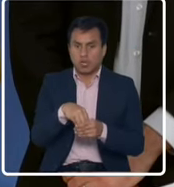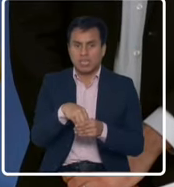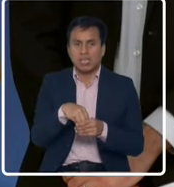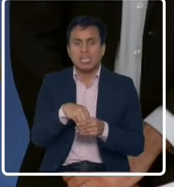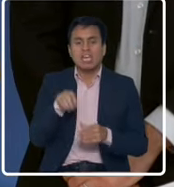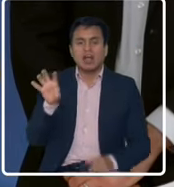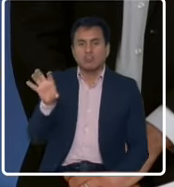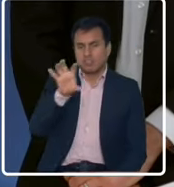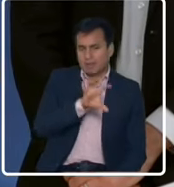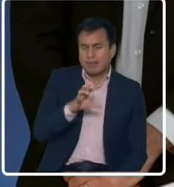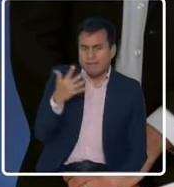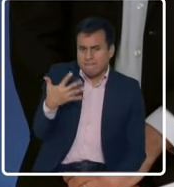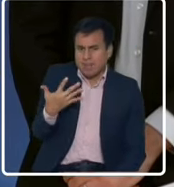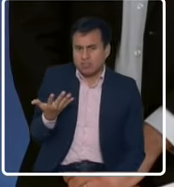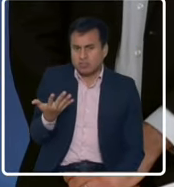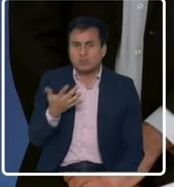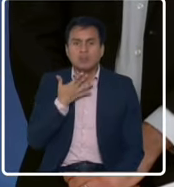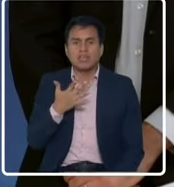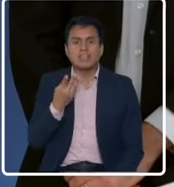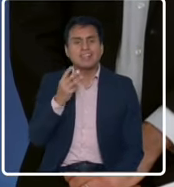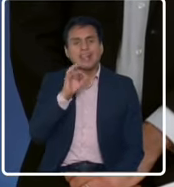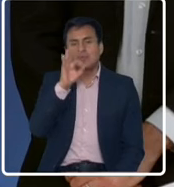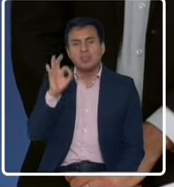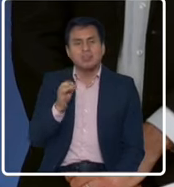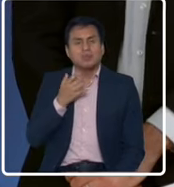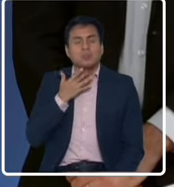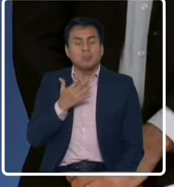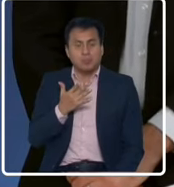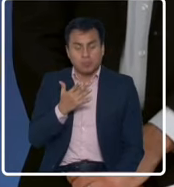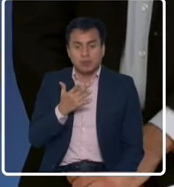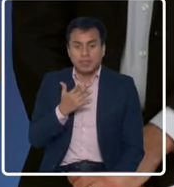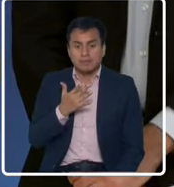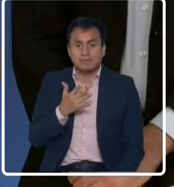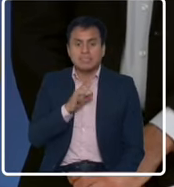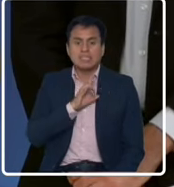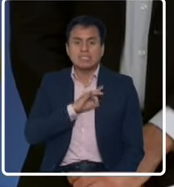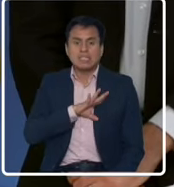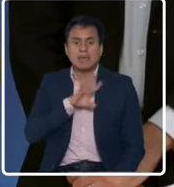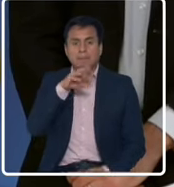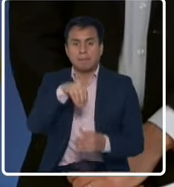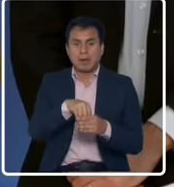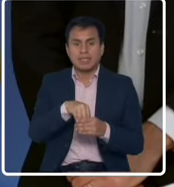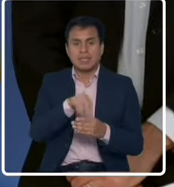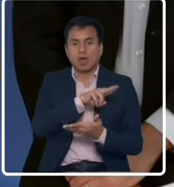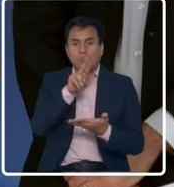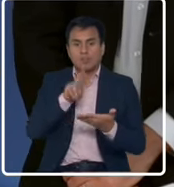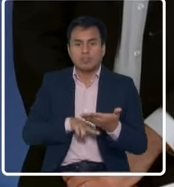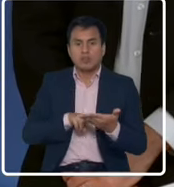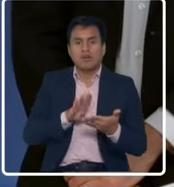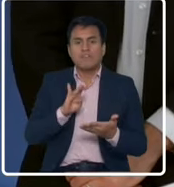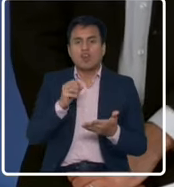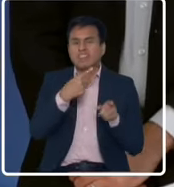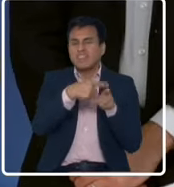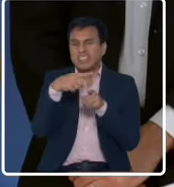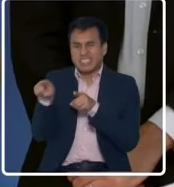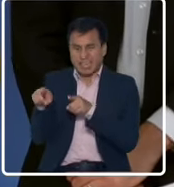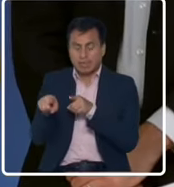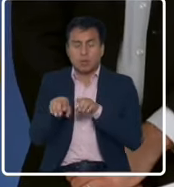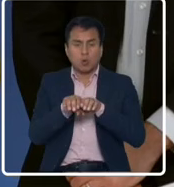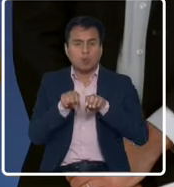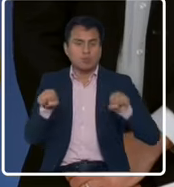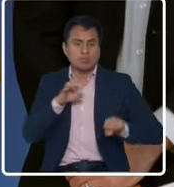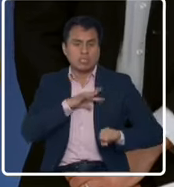ecosistemas tan valiosos porque un 30% chile es parte de la convención de biodiversidad y tenemos